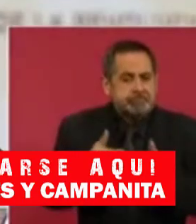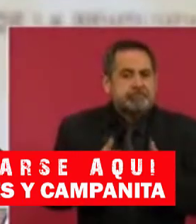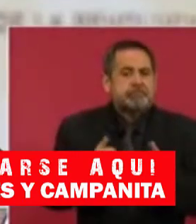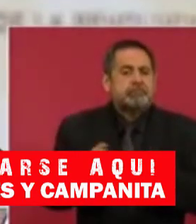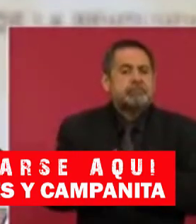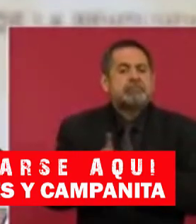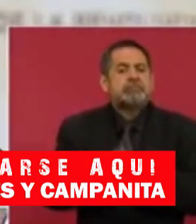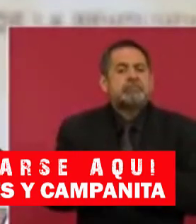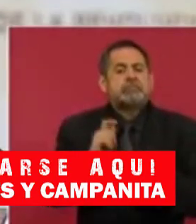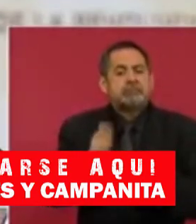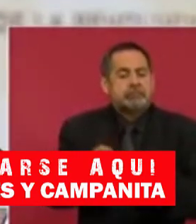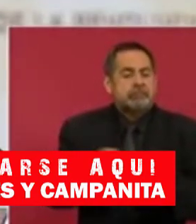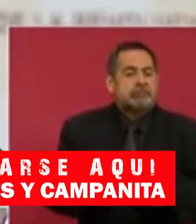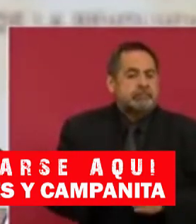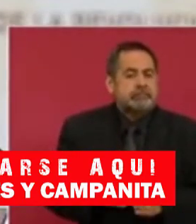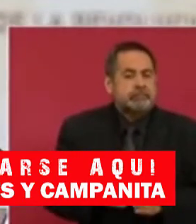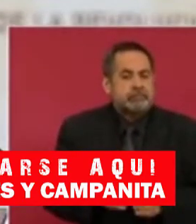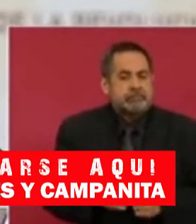de cómo